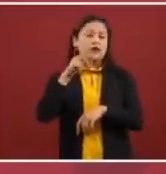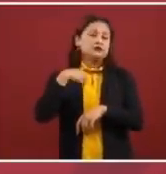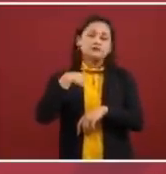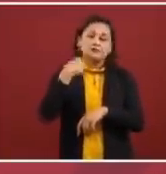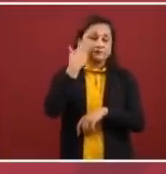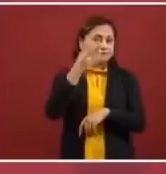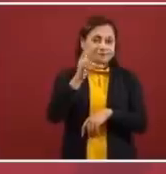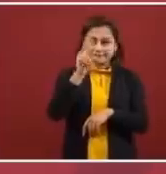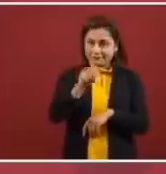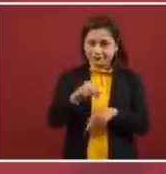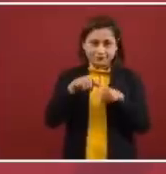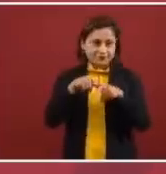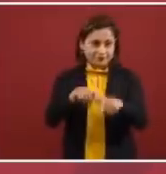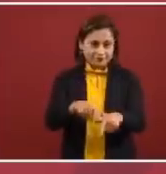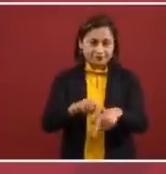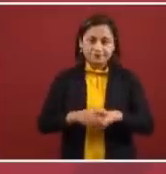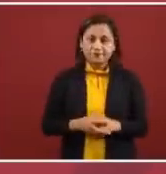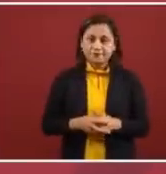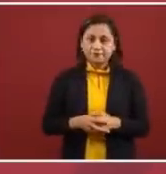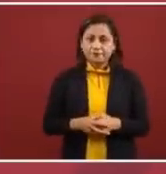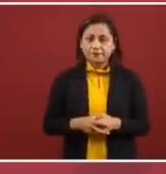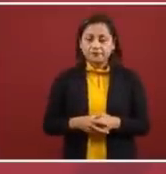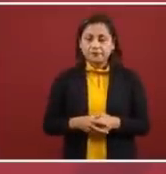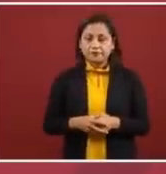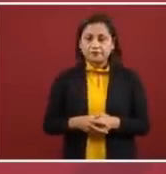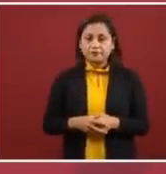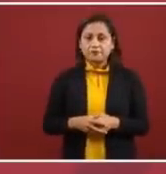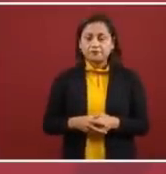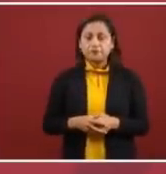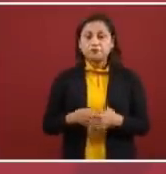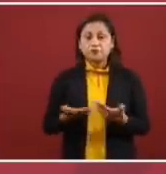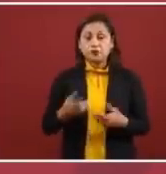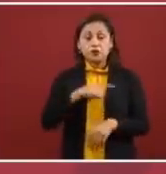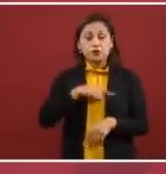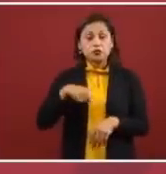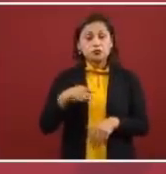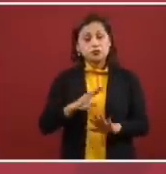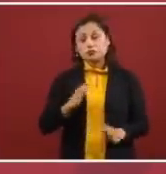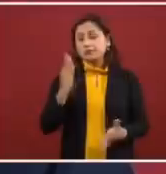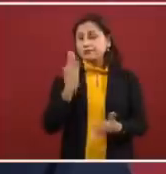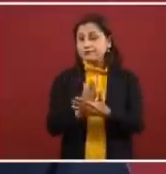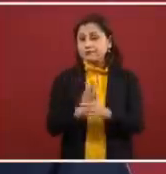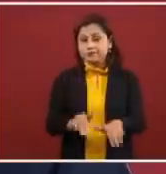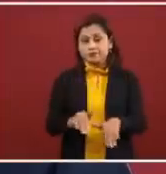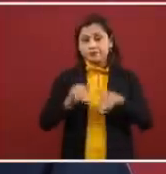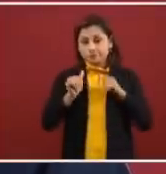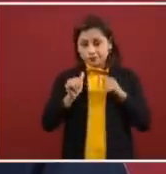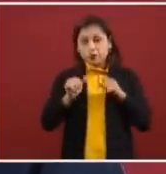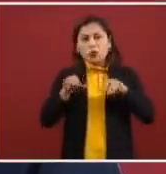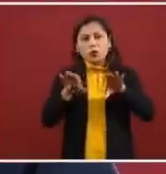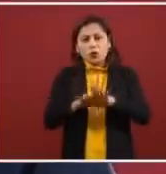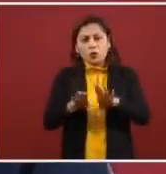y que el propósito de detener esta acción fue el de